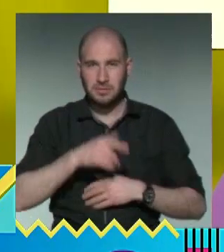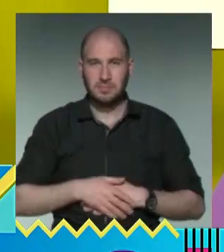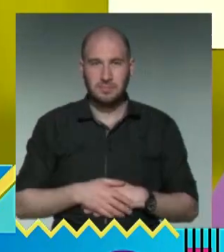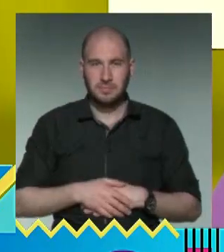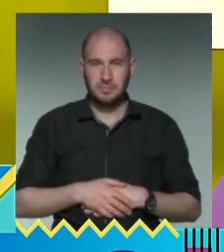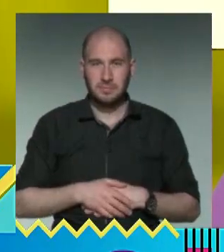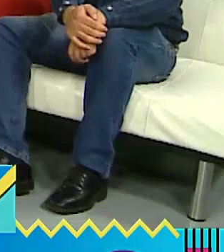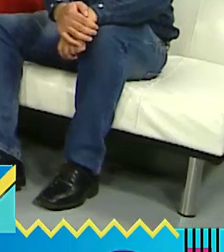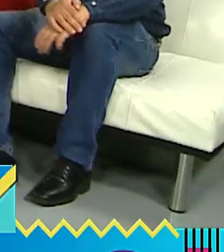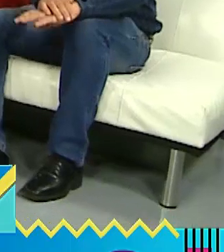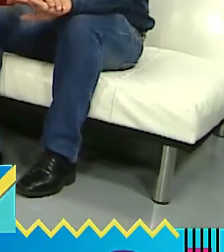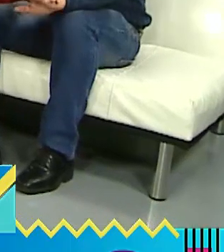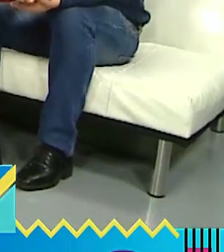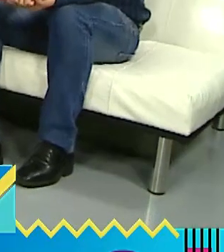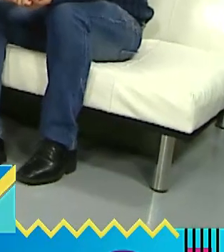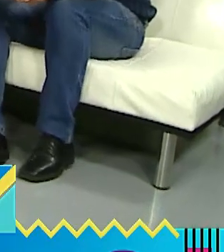parecidos.